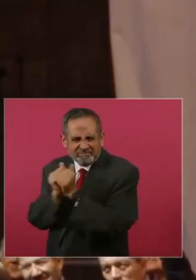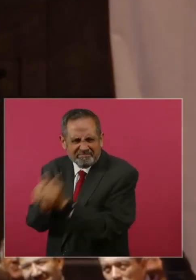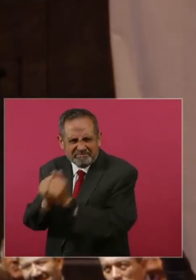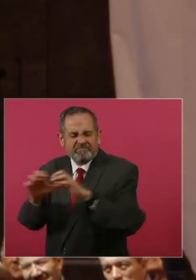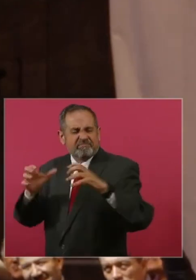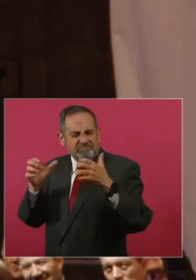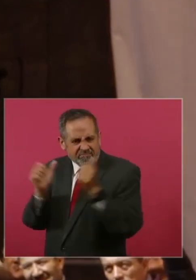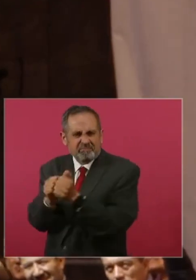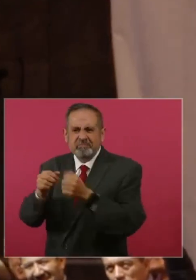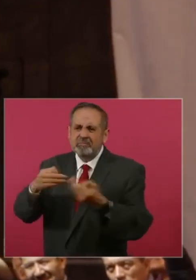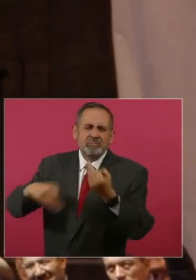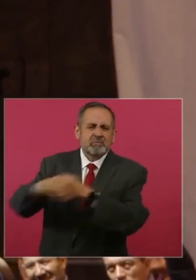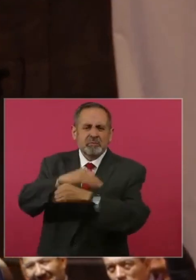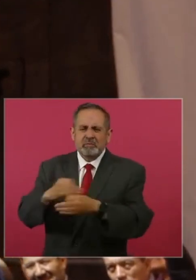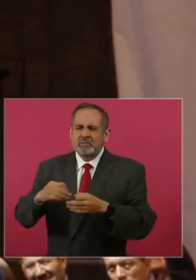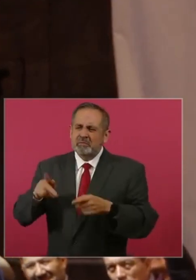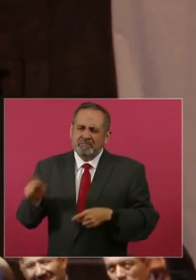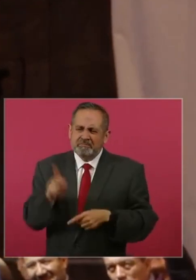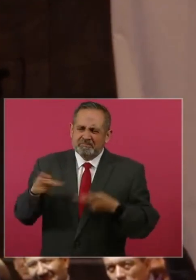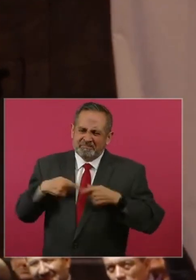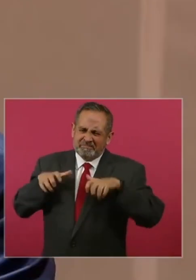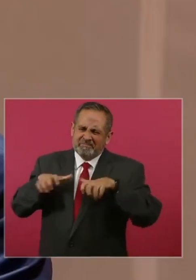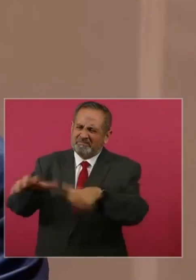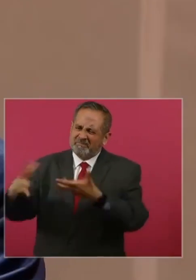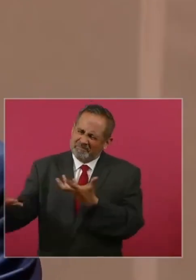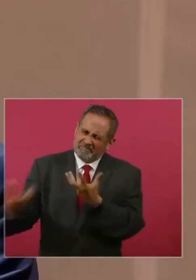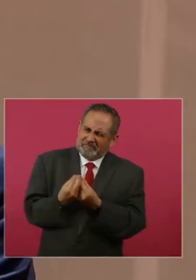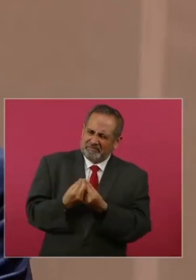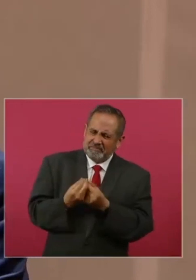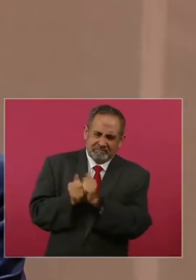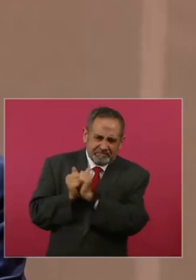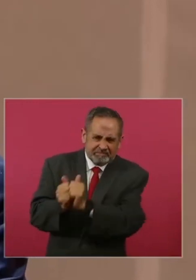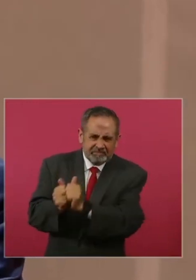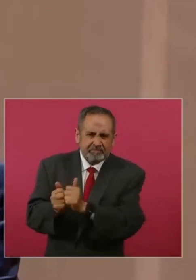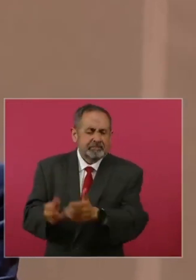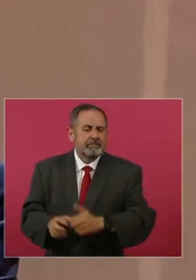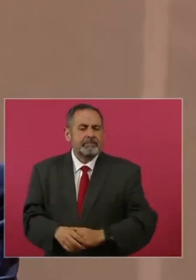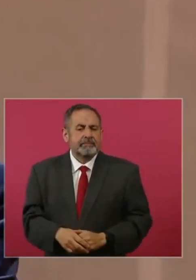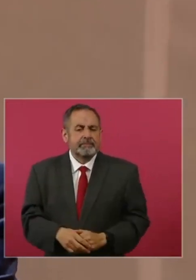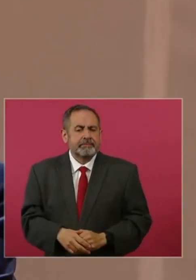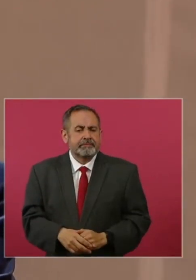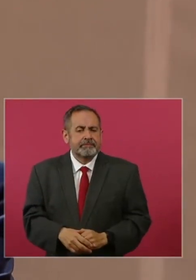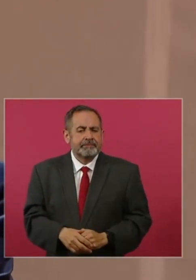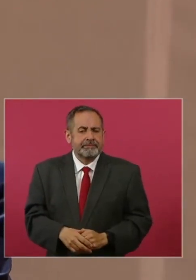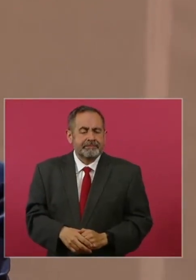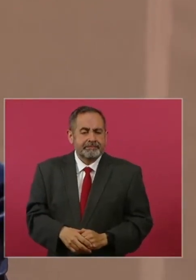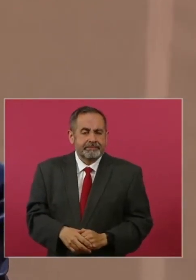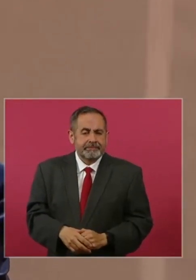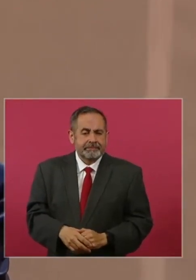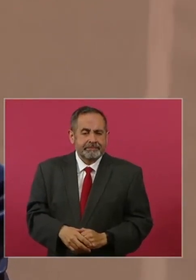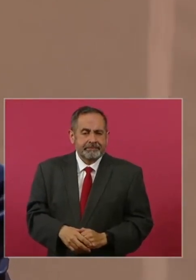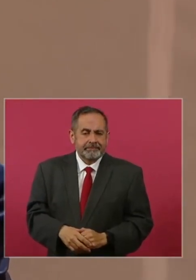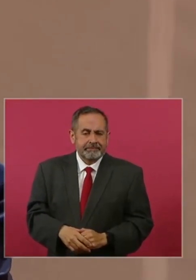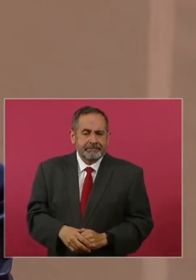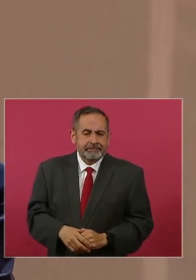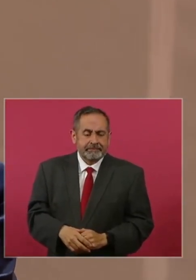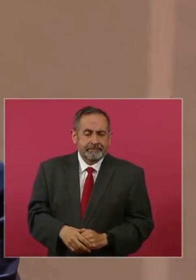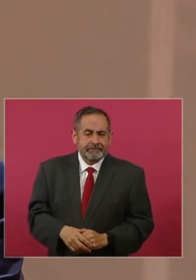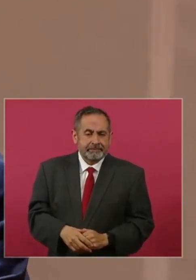bottom, respaldarse con el pueblo. To be there with the people, to support the people, el no haberse